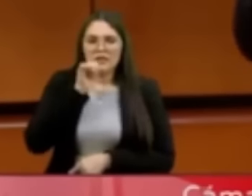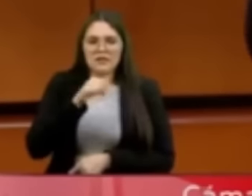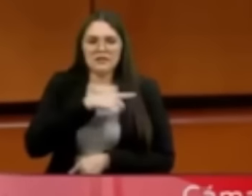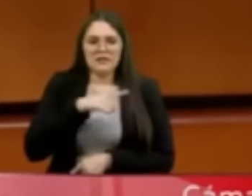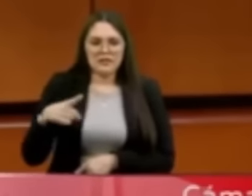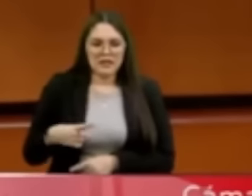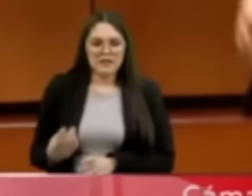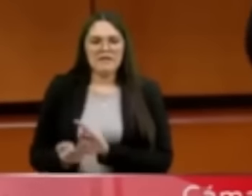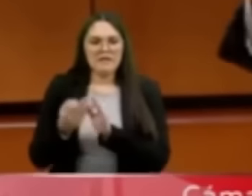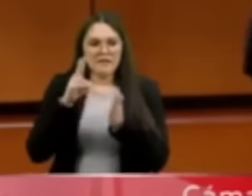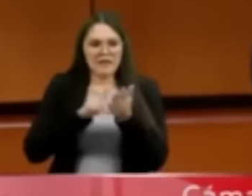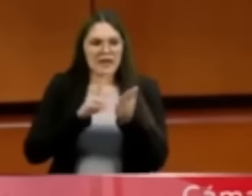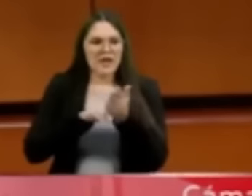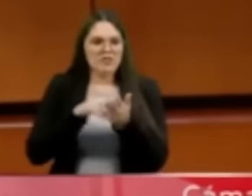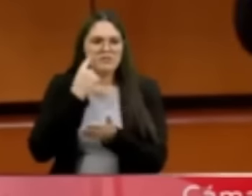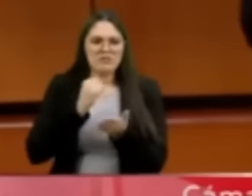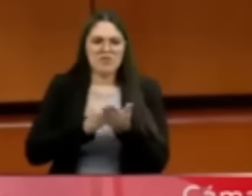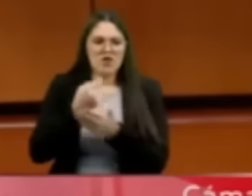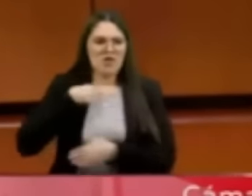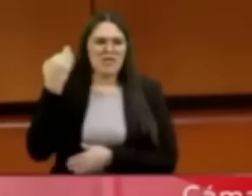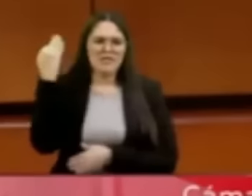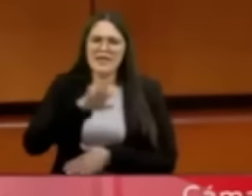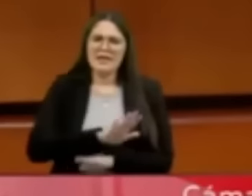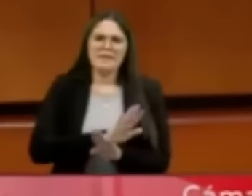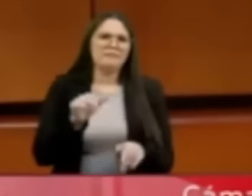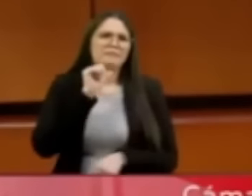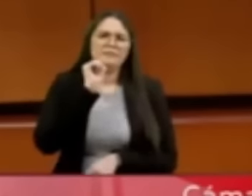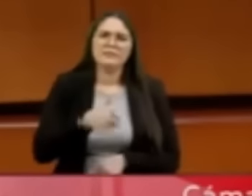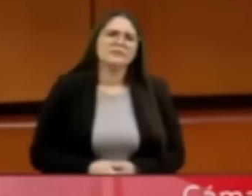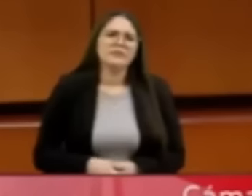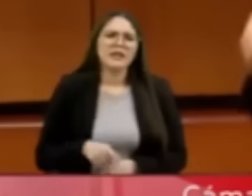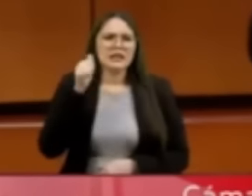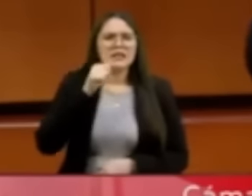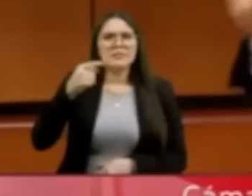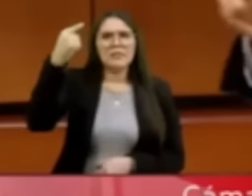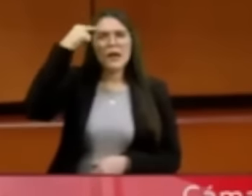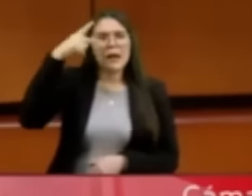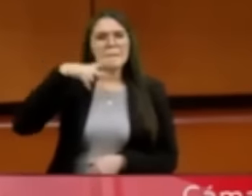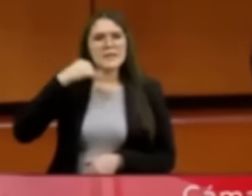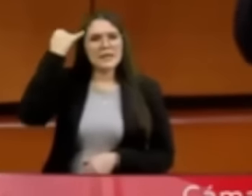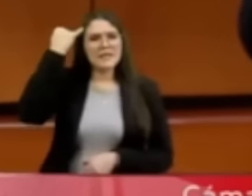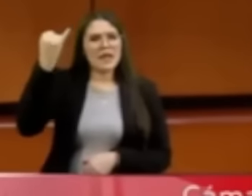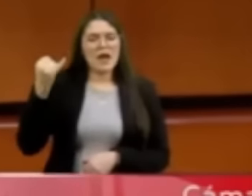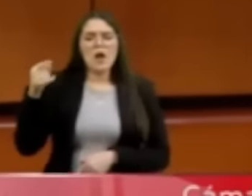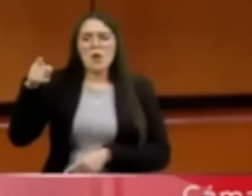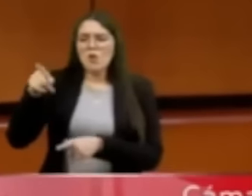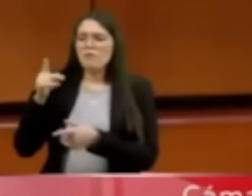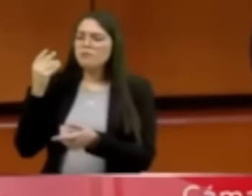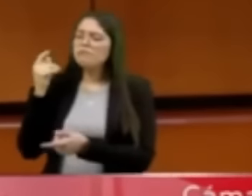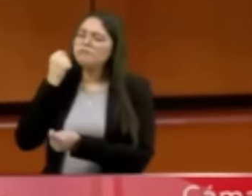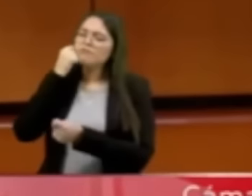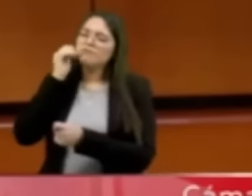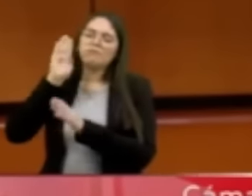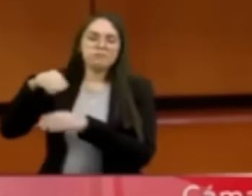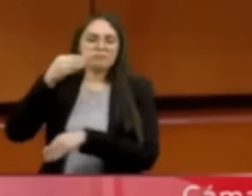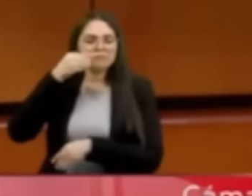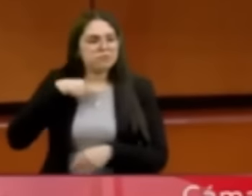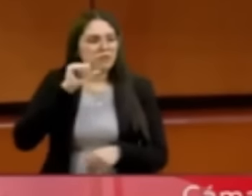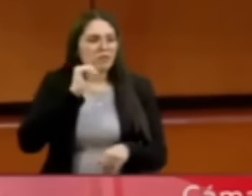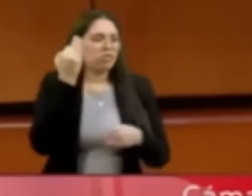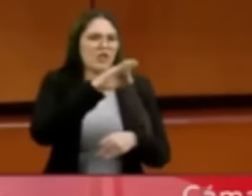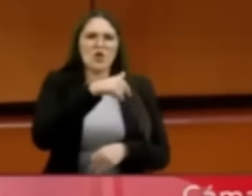con decisión. No somos traidores. Traidor es el que va en contra de sus principios. No soy traidor por no estar con ustedes. Hoy estoy